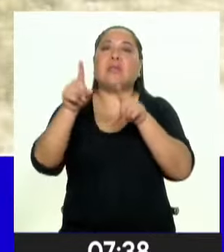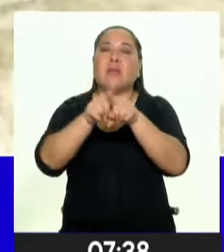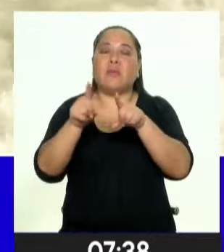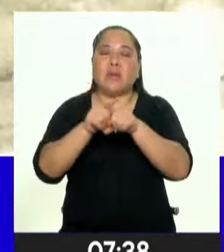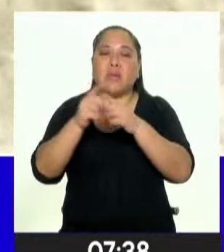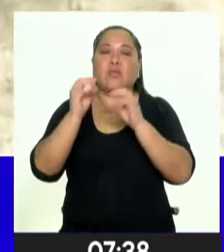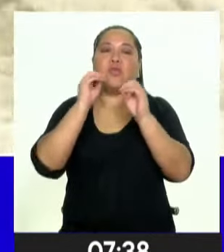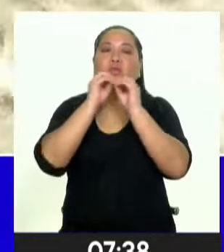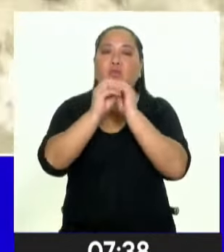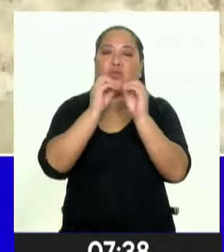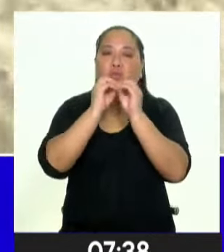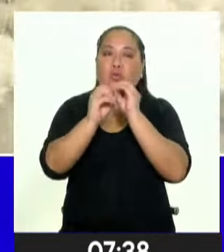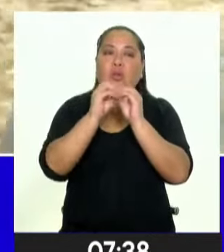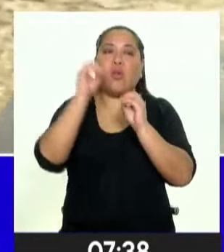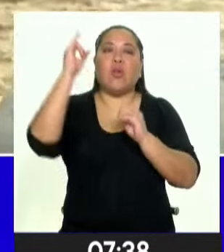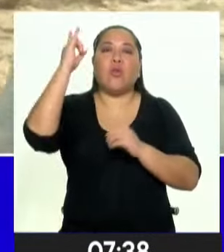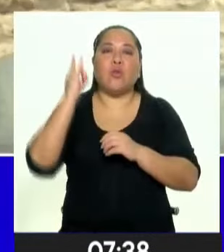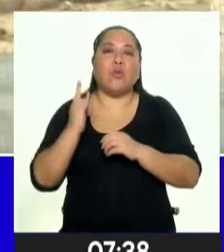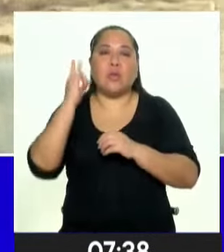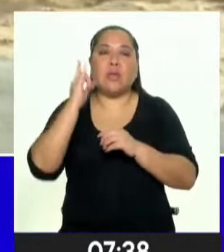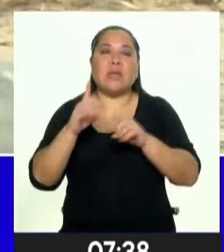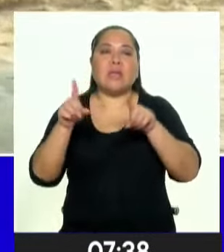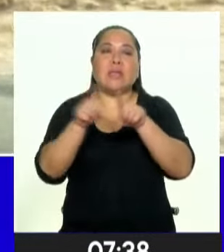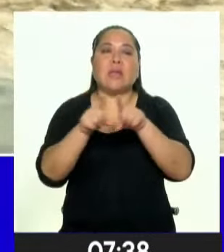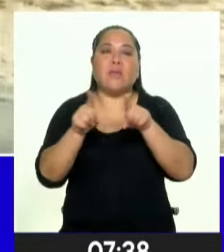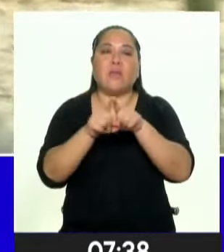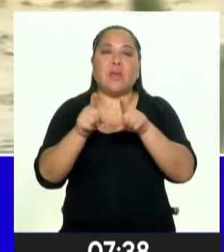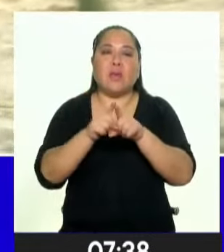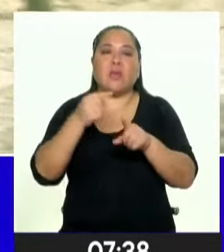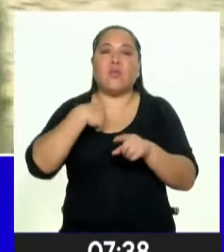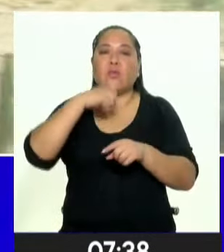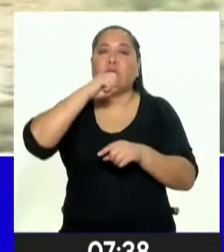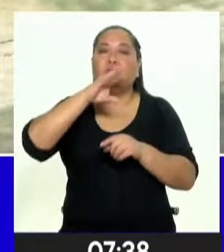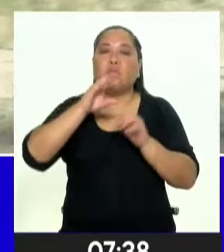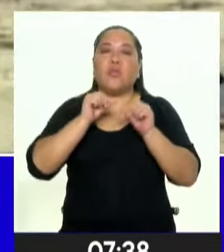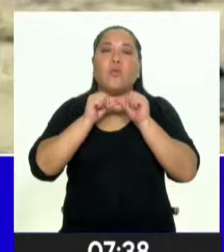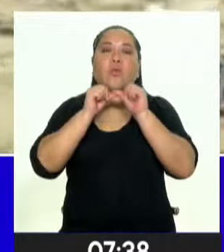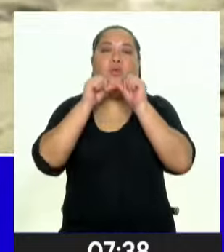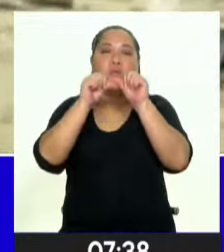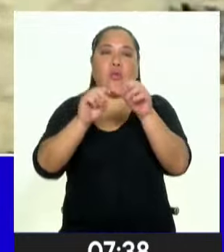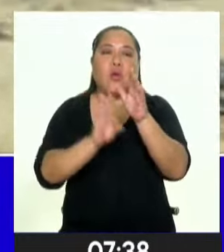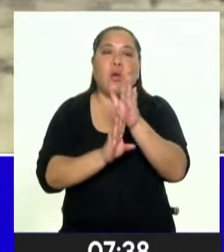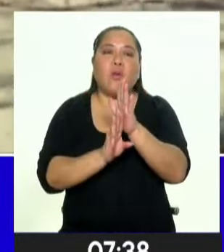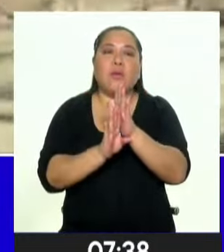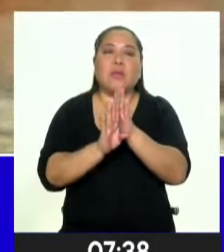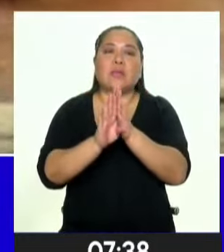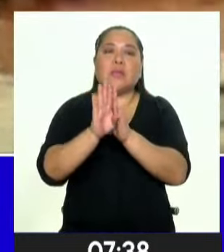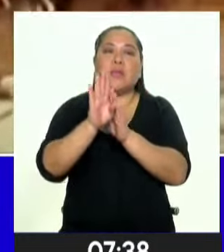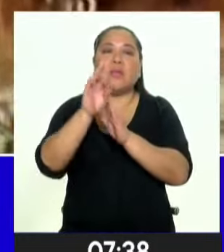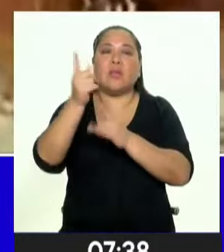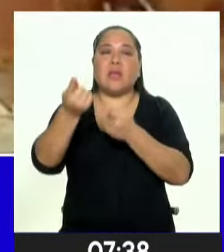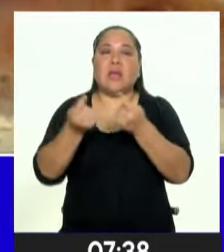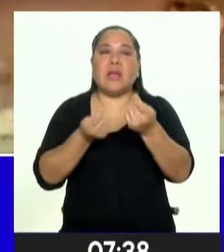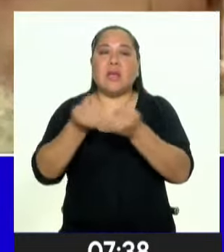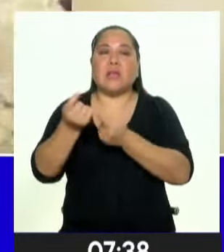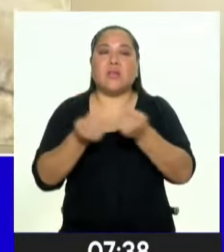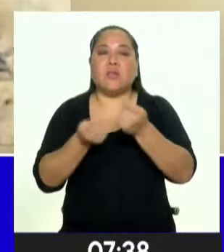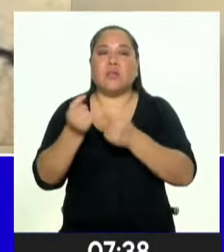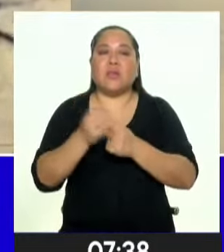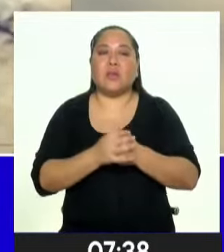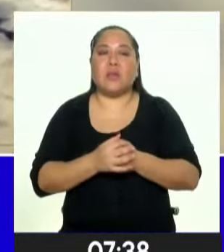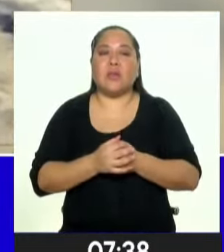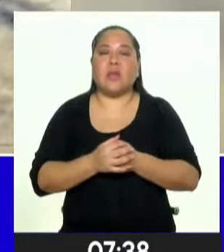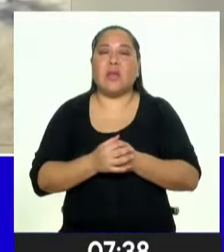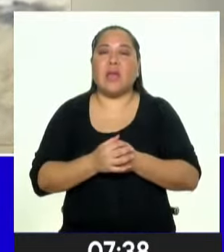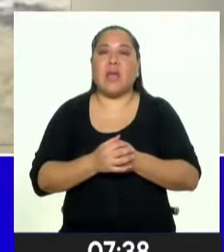la emergencia y también aquí como he señalado avanzado en en la gestión el fenómeno del